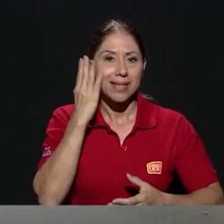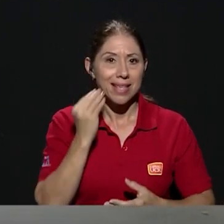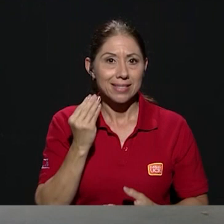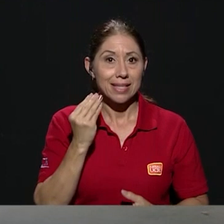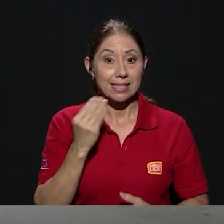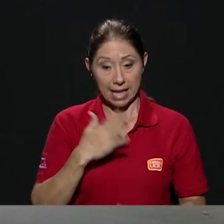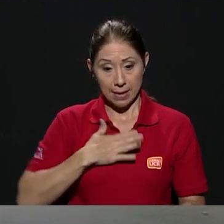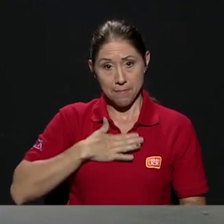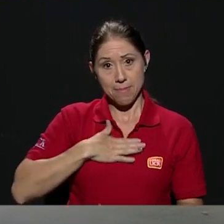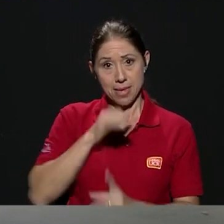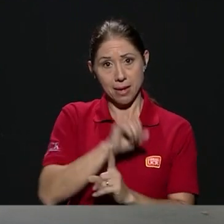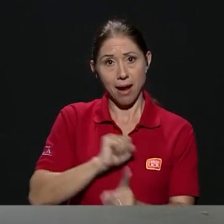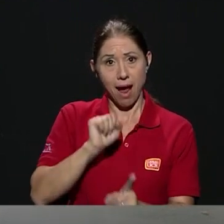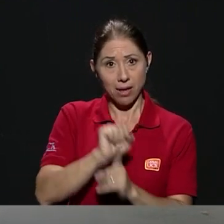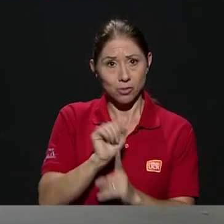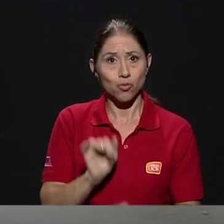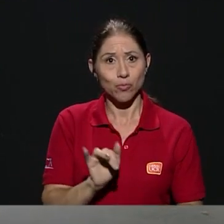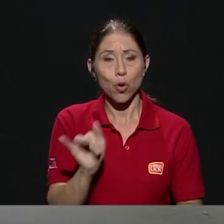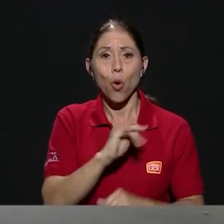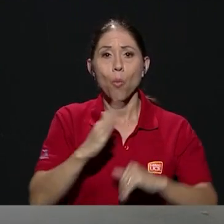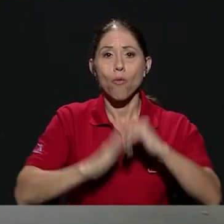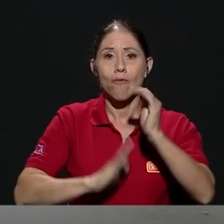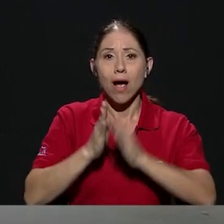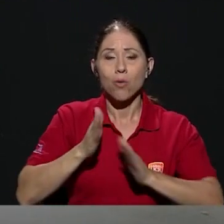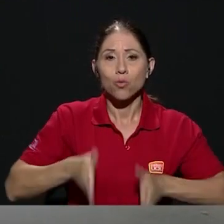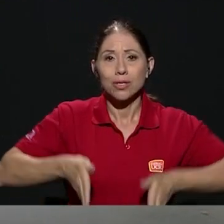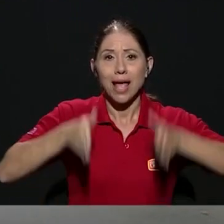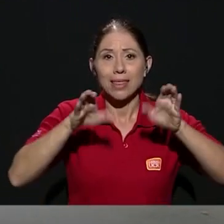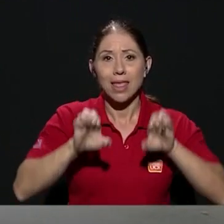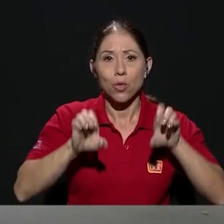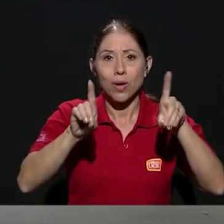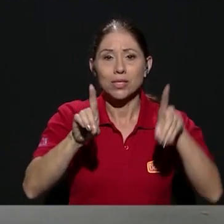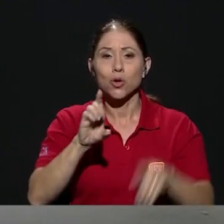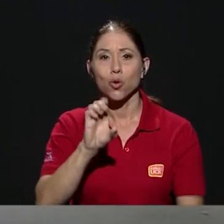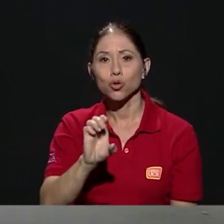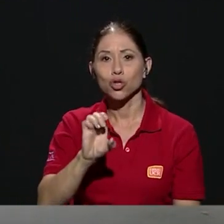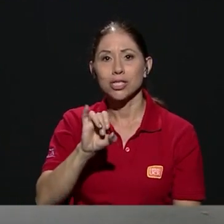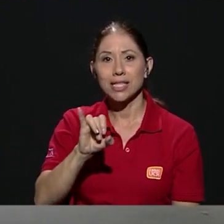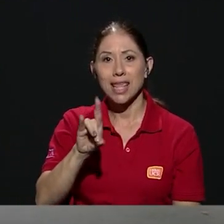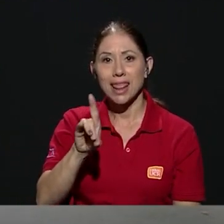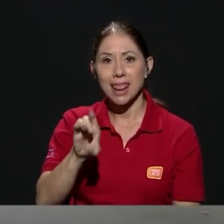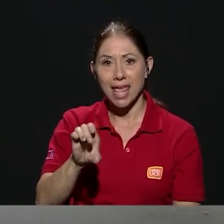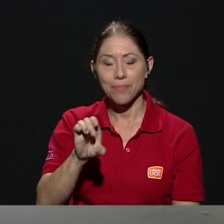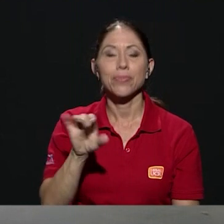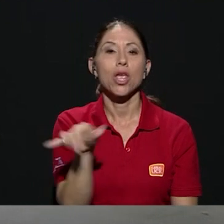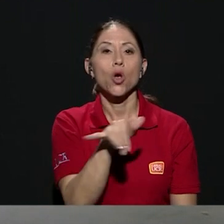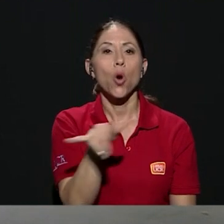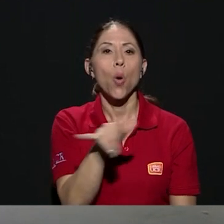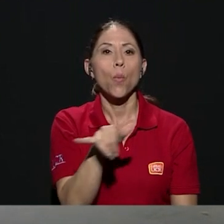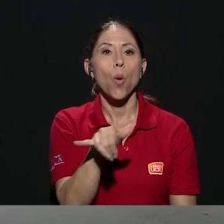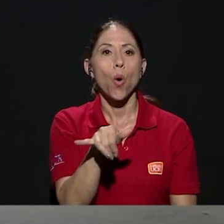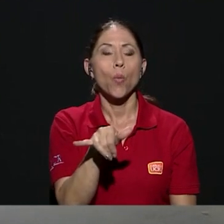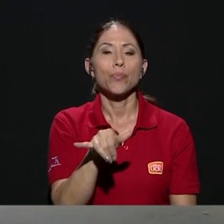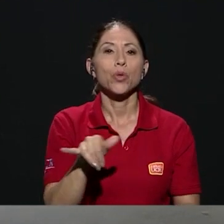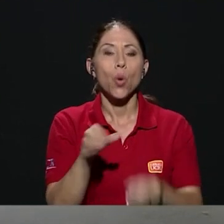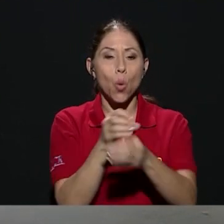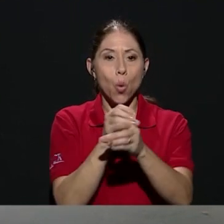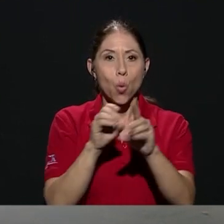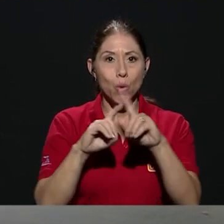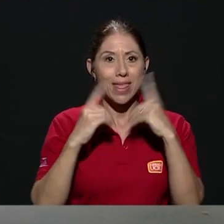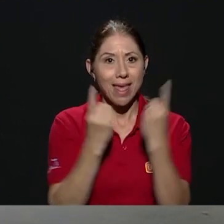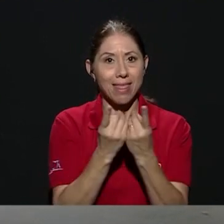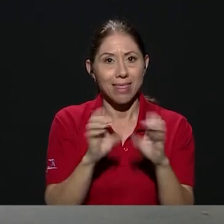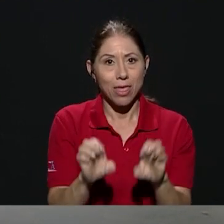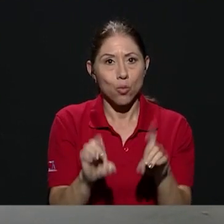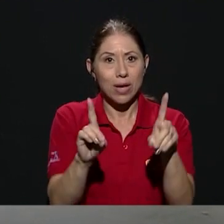en mi caso, como Facultad de Educación, como CIDE y como Unidad de